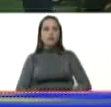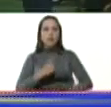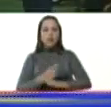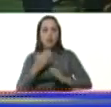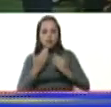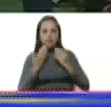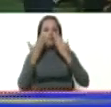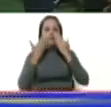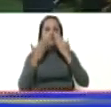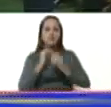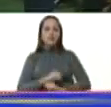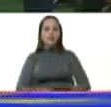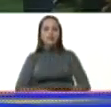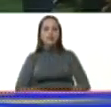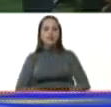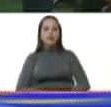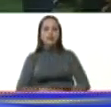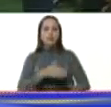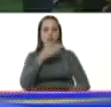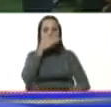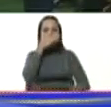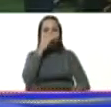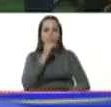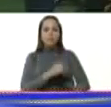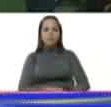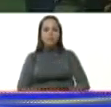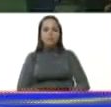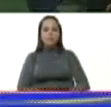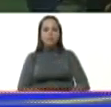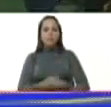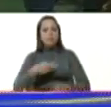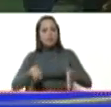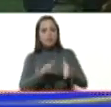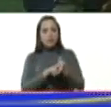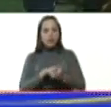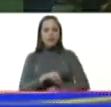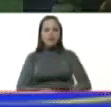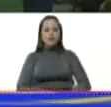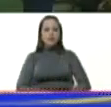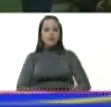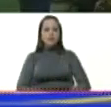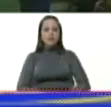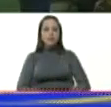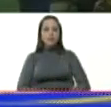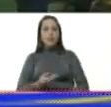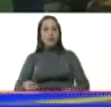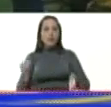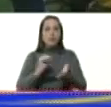tome la posición. Muy bien. Es correcto. Entonces, lo repetimos, por favor, una segunda vez. Tomamos aire adelante. Otra vez.